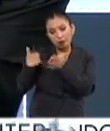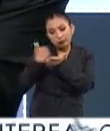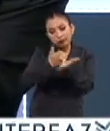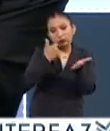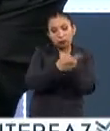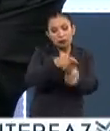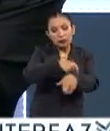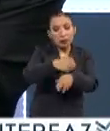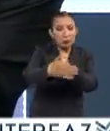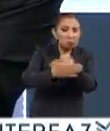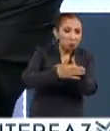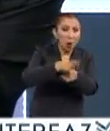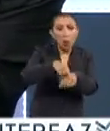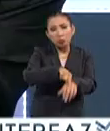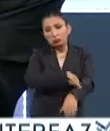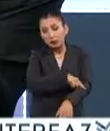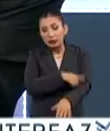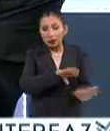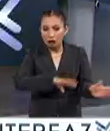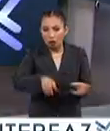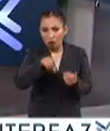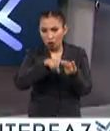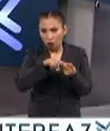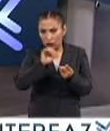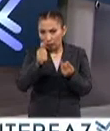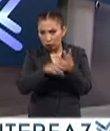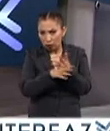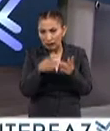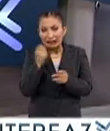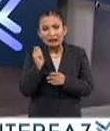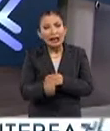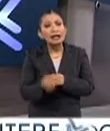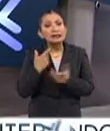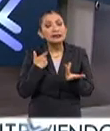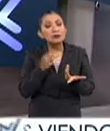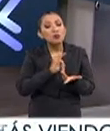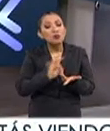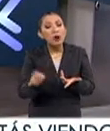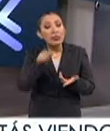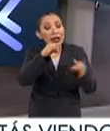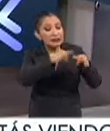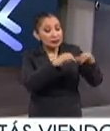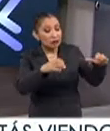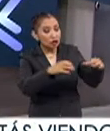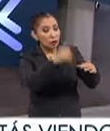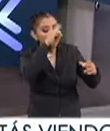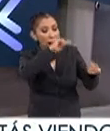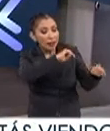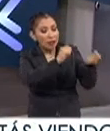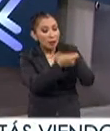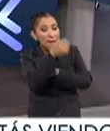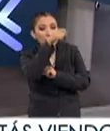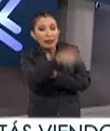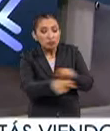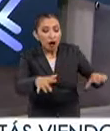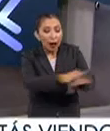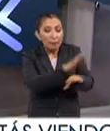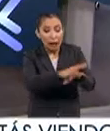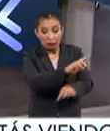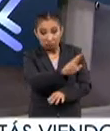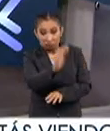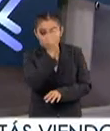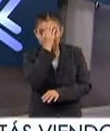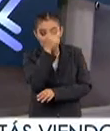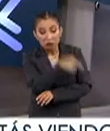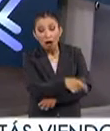a mediano plazo. Hay un segundo elemento que tiene que ver con la capacidad de una institución para transformarse a sí misma, y aquí hay que hacer un